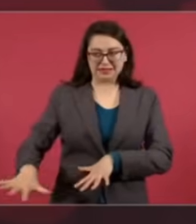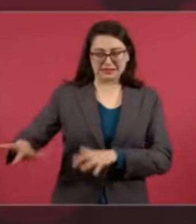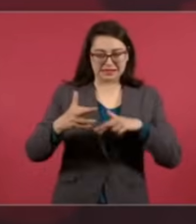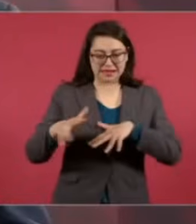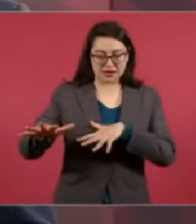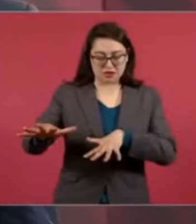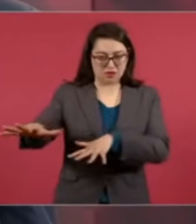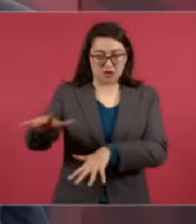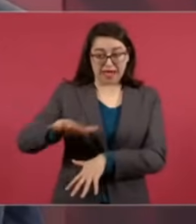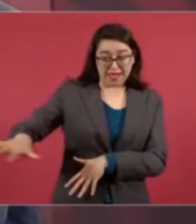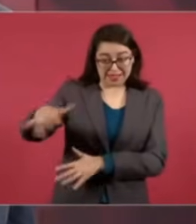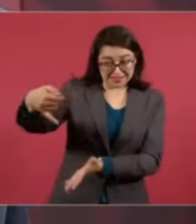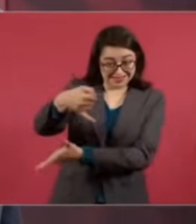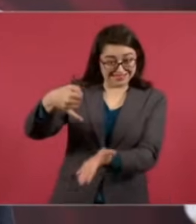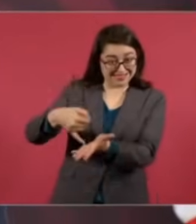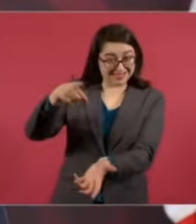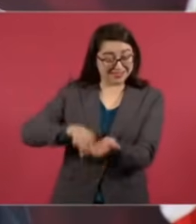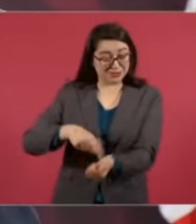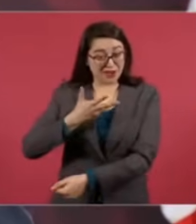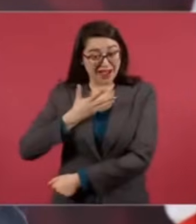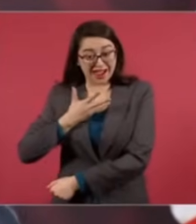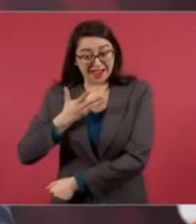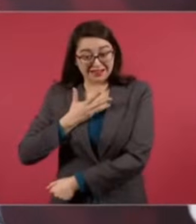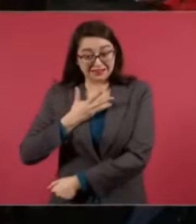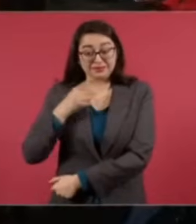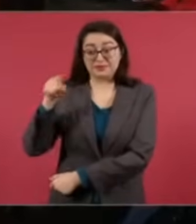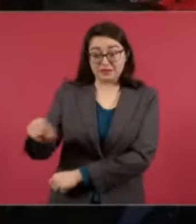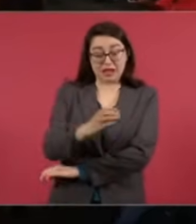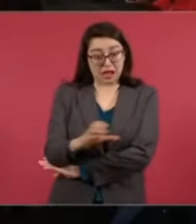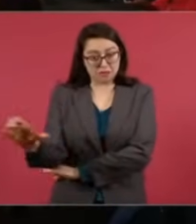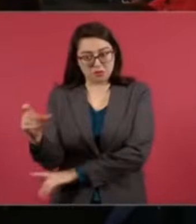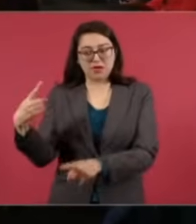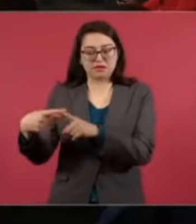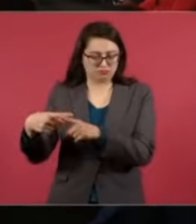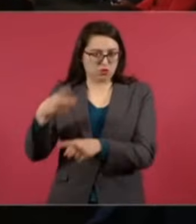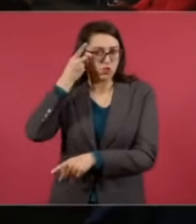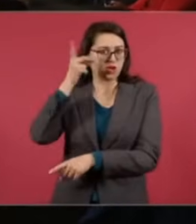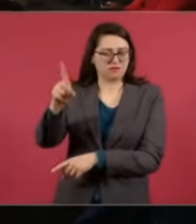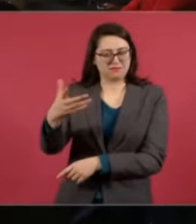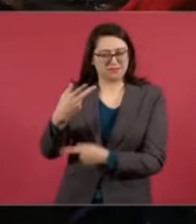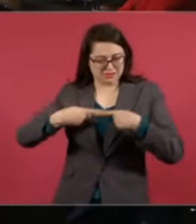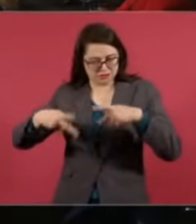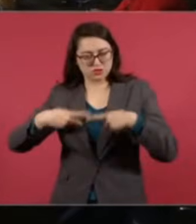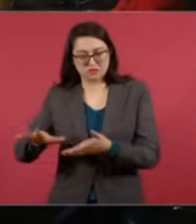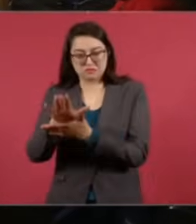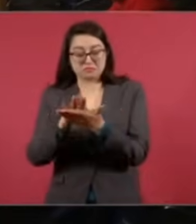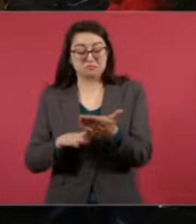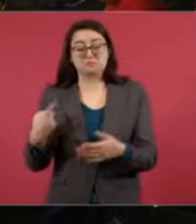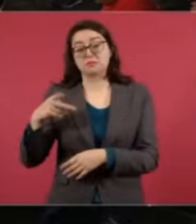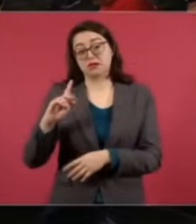que eran tierras de los campesinos. Llega una empresa extranjera, estadounidense, y los